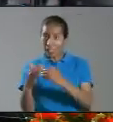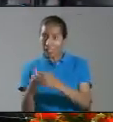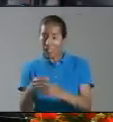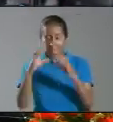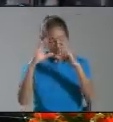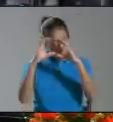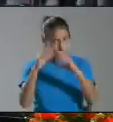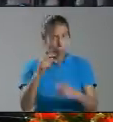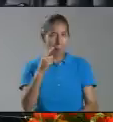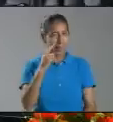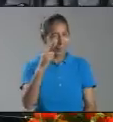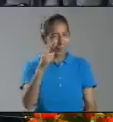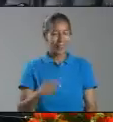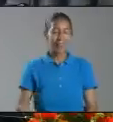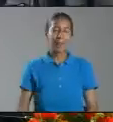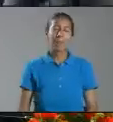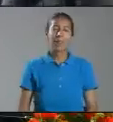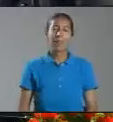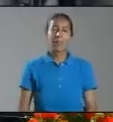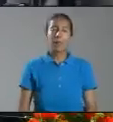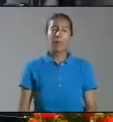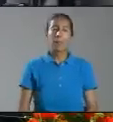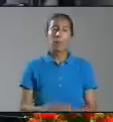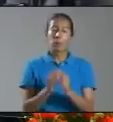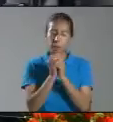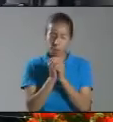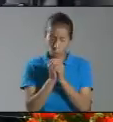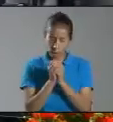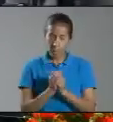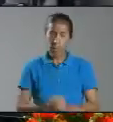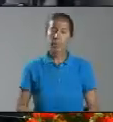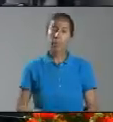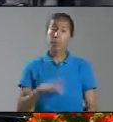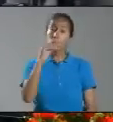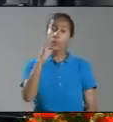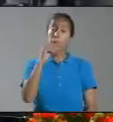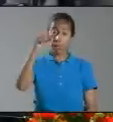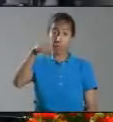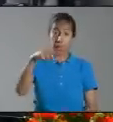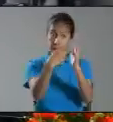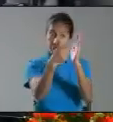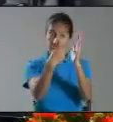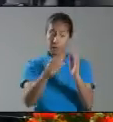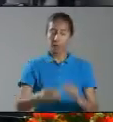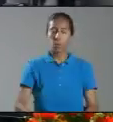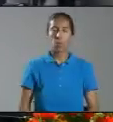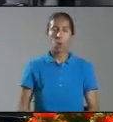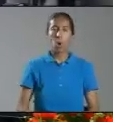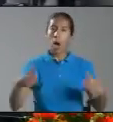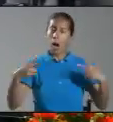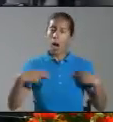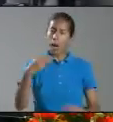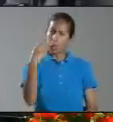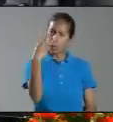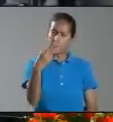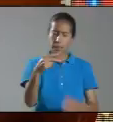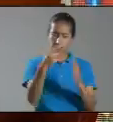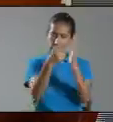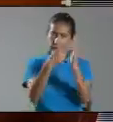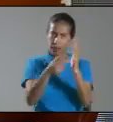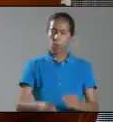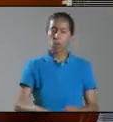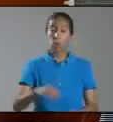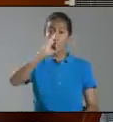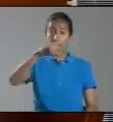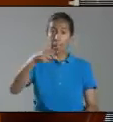una oración y vamos a platicar de este verso. Hay por lo menos unos tres versos, digo yo, en Jeremías, que son muy